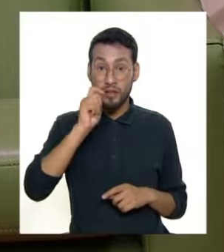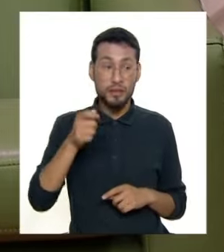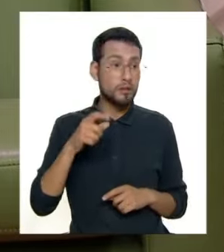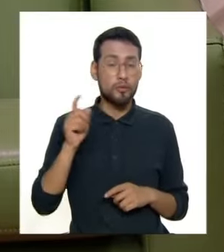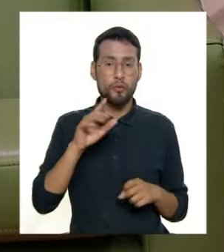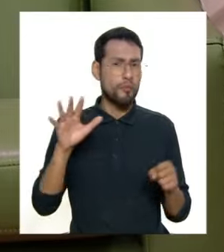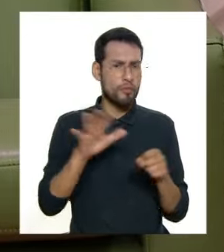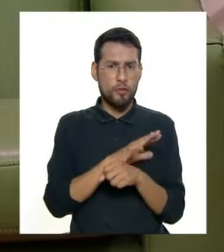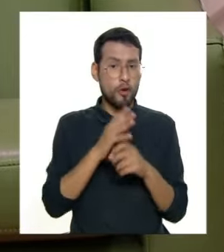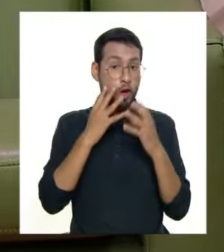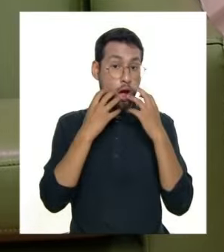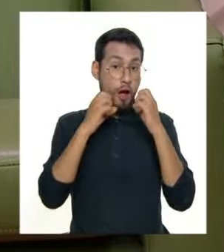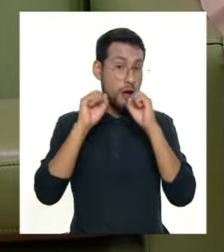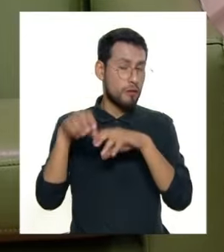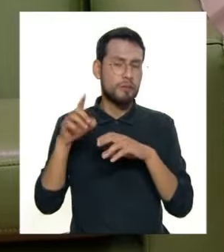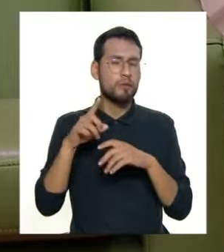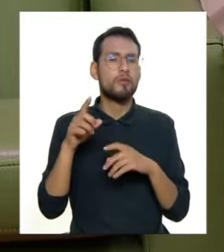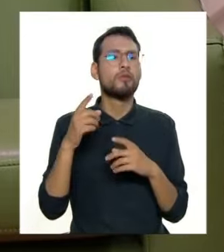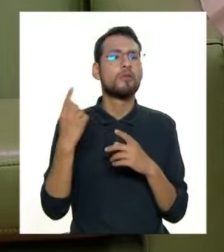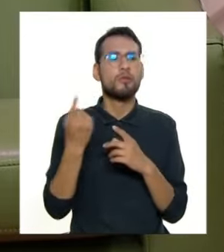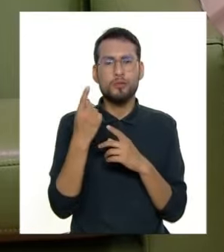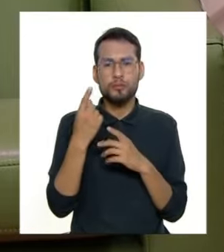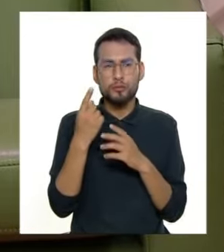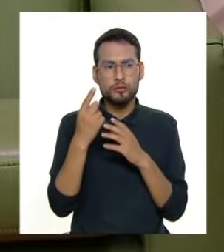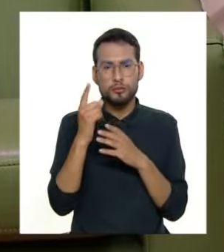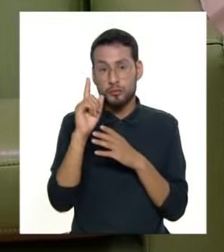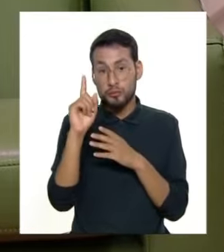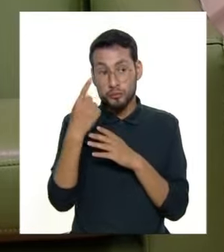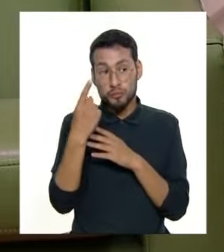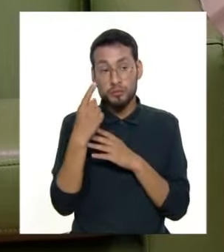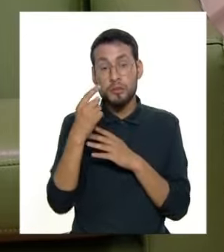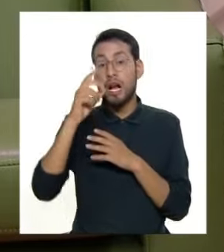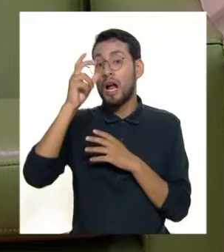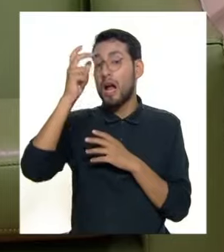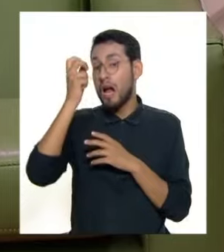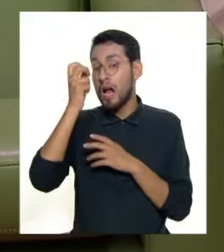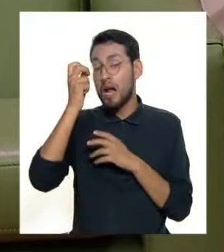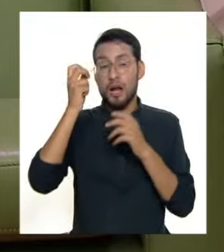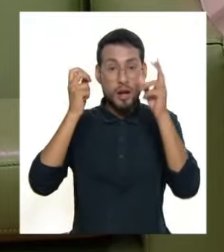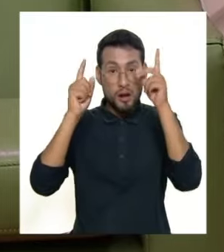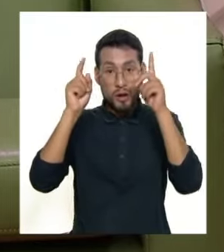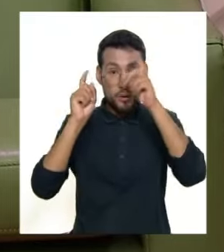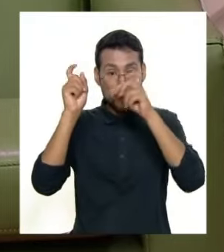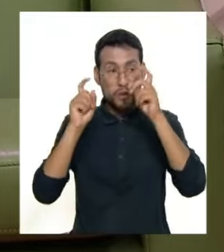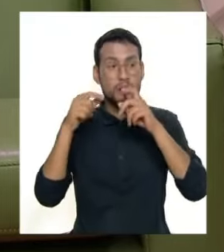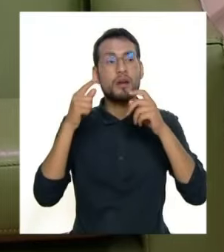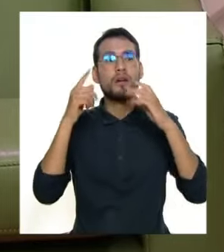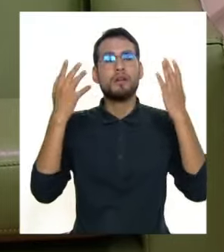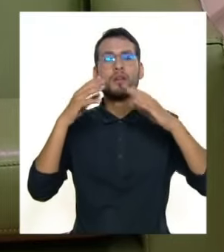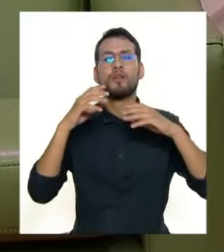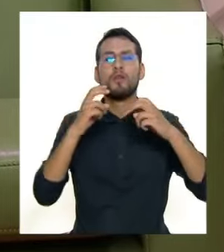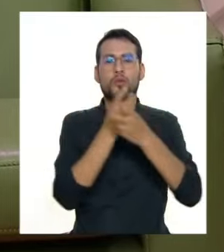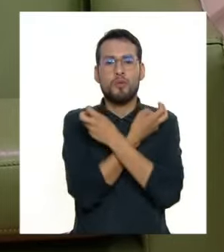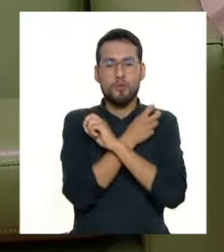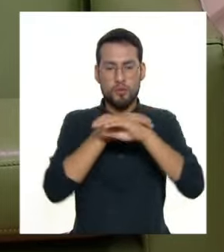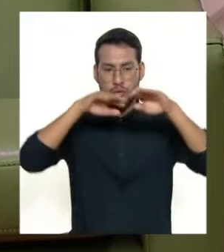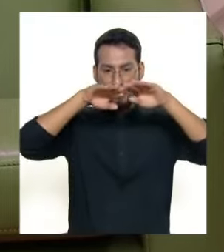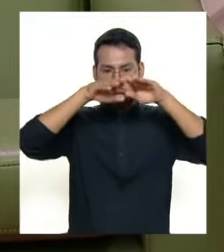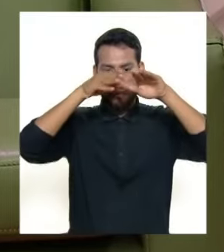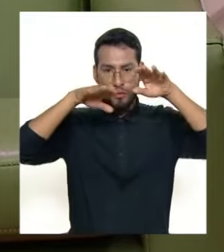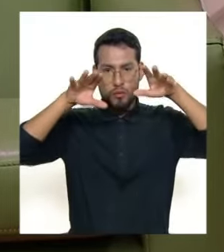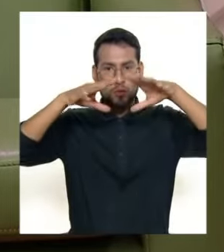retiran todos al mismo tiempo. Nos retiran primero de arriba a abajo, supongamos, ¿no? Entonces el hueso se va reformando o